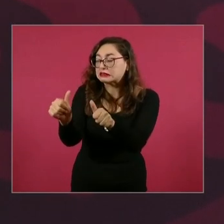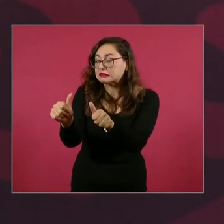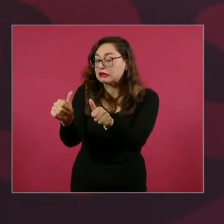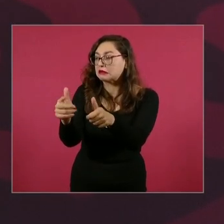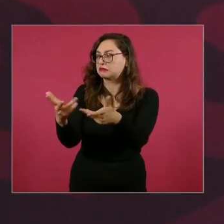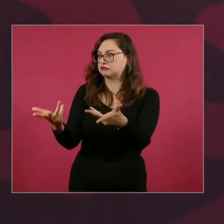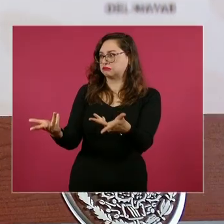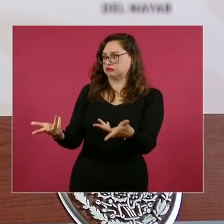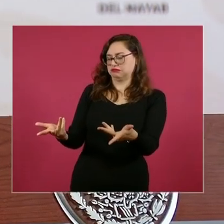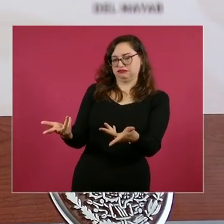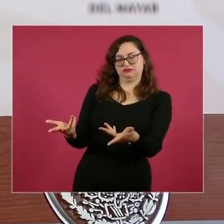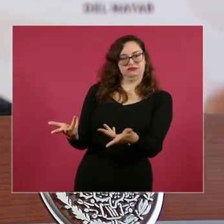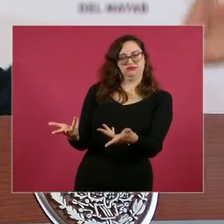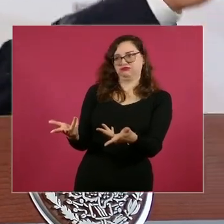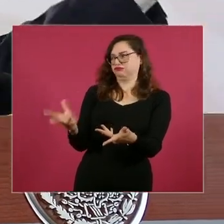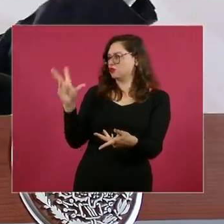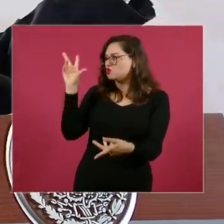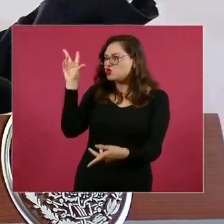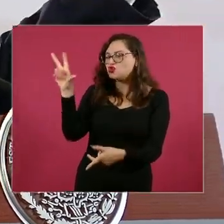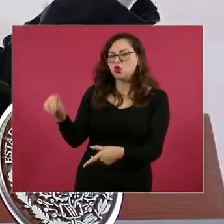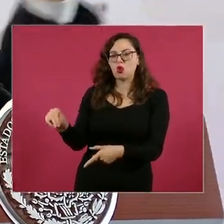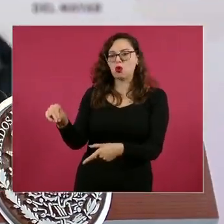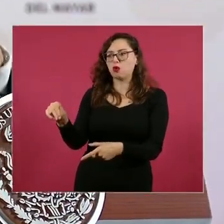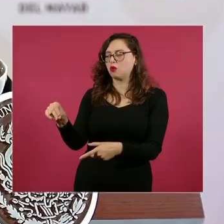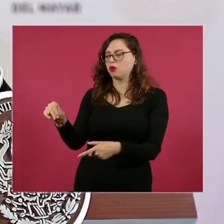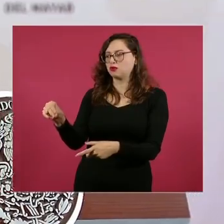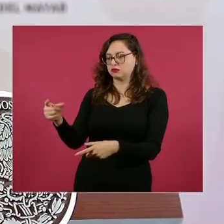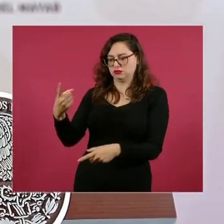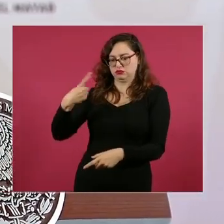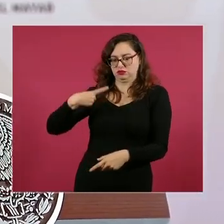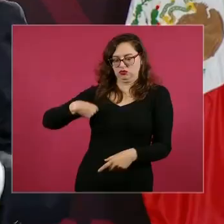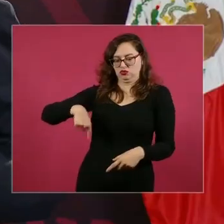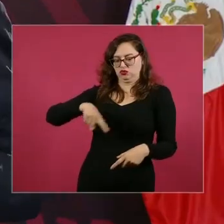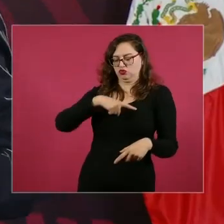leyes si no quieren tener